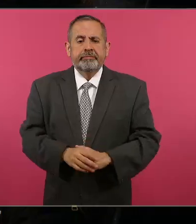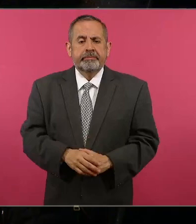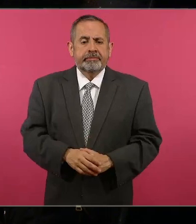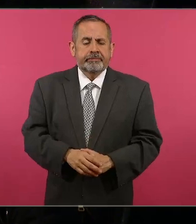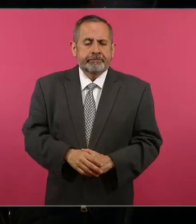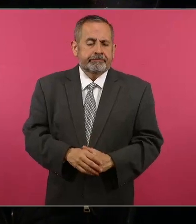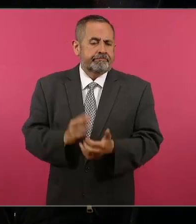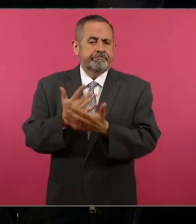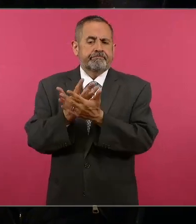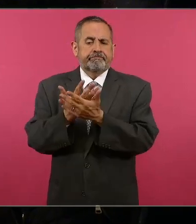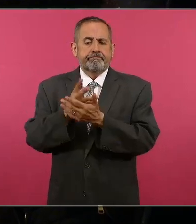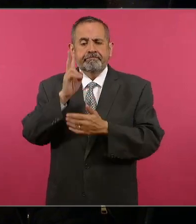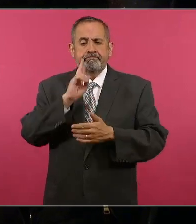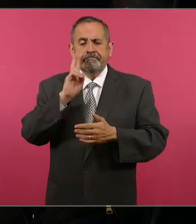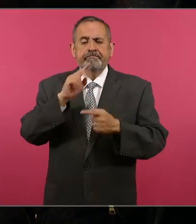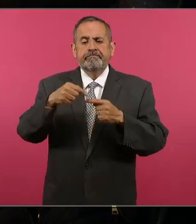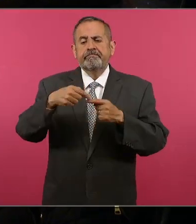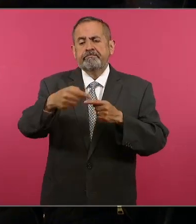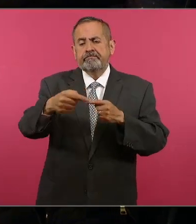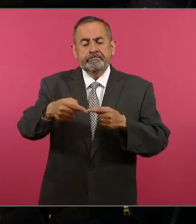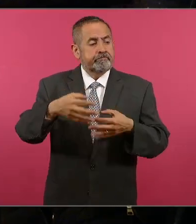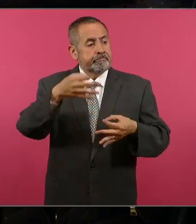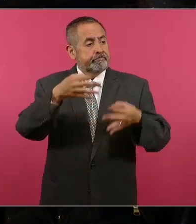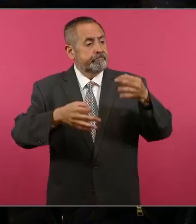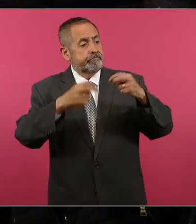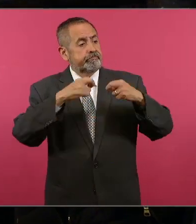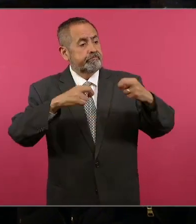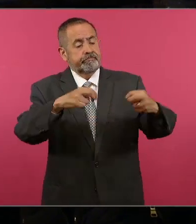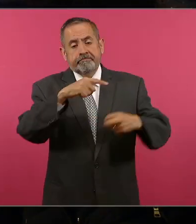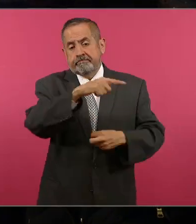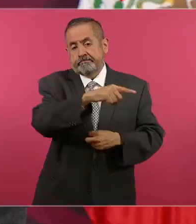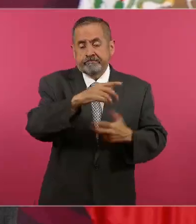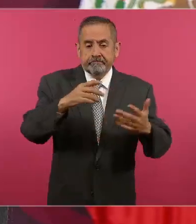Vamos a esperar a ver qué resuelve el ministro